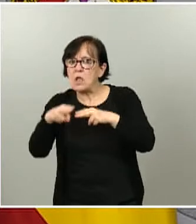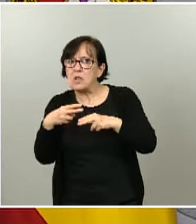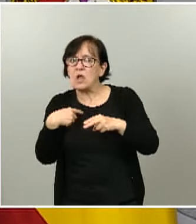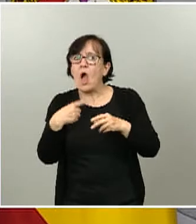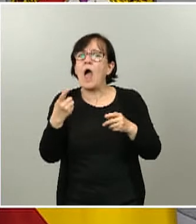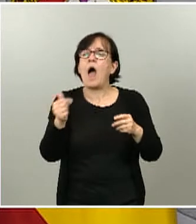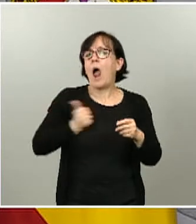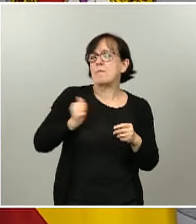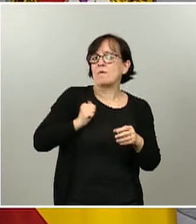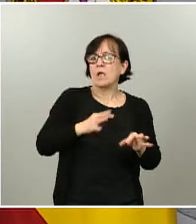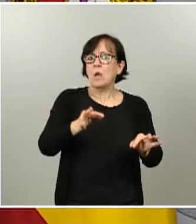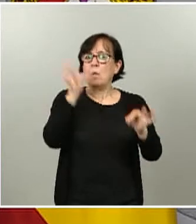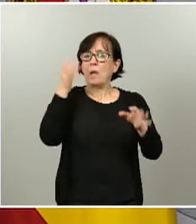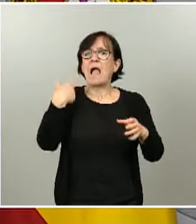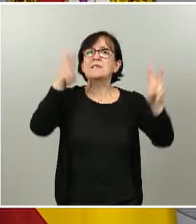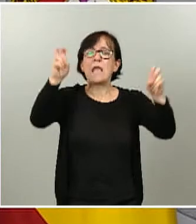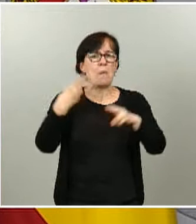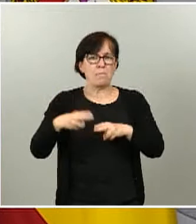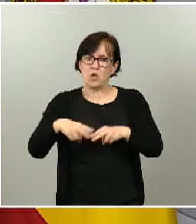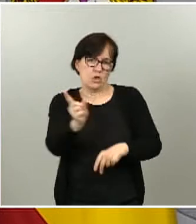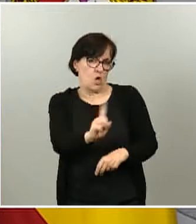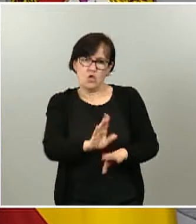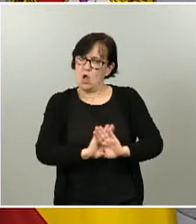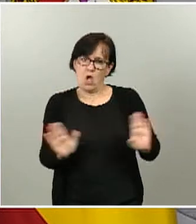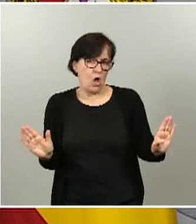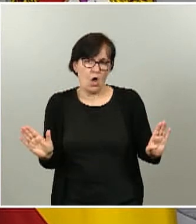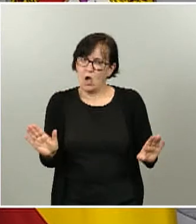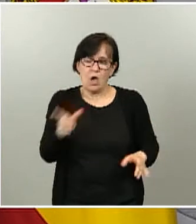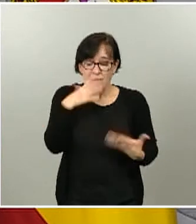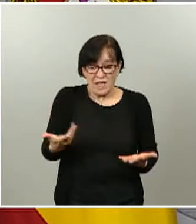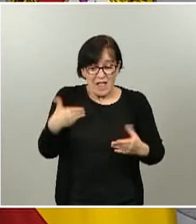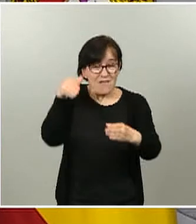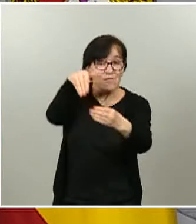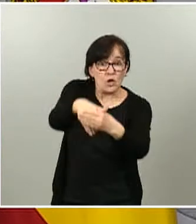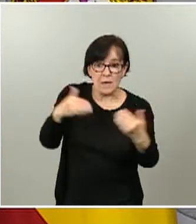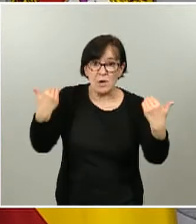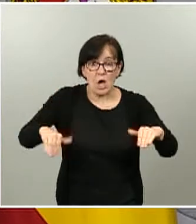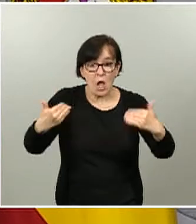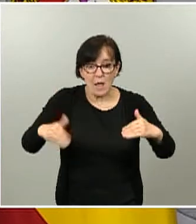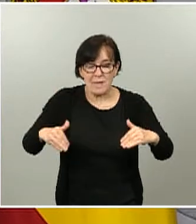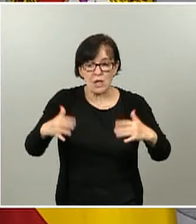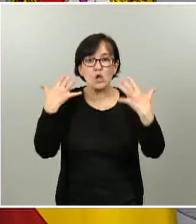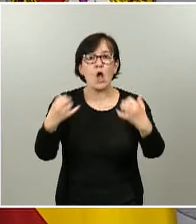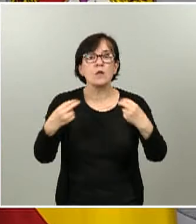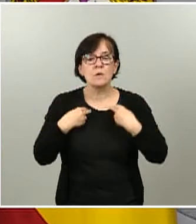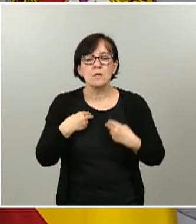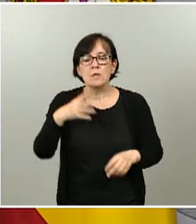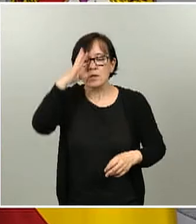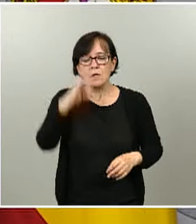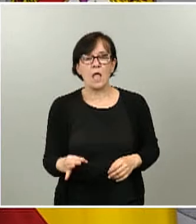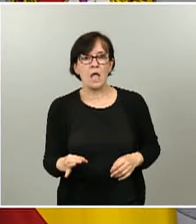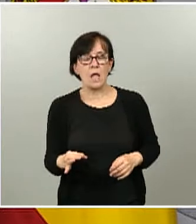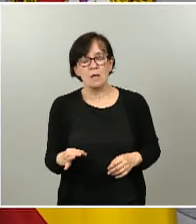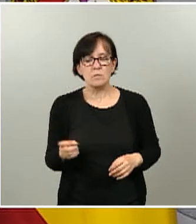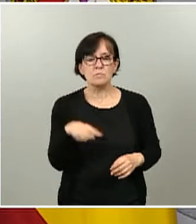interés ni ningún tipo de sentido. Lo que votamos el miércoles en el Congreso de los Diputados es si creemos que tenemos que